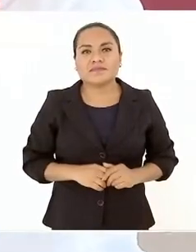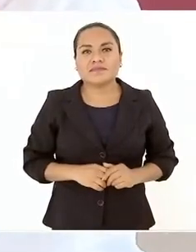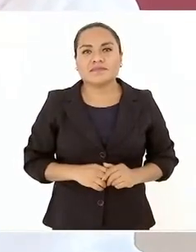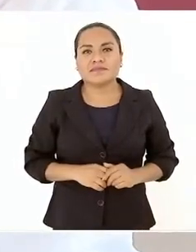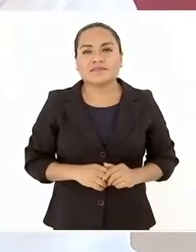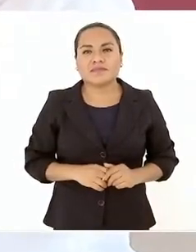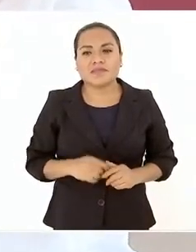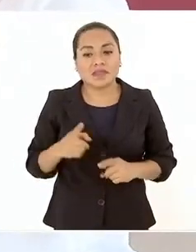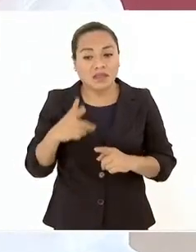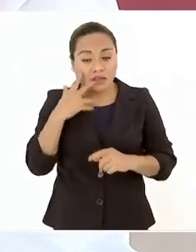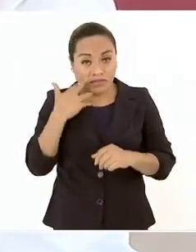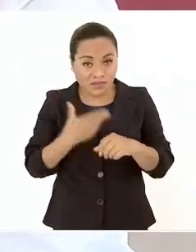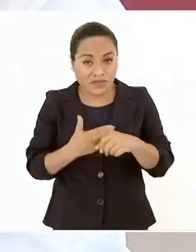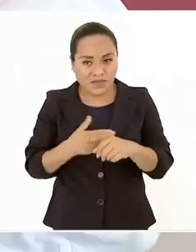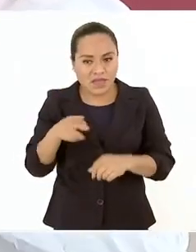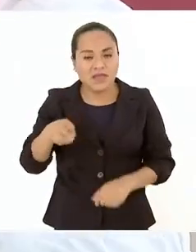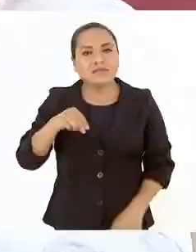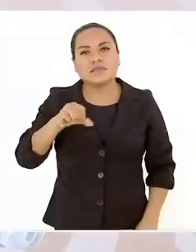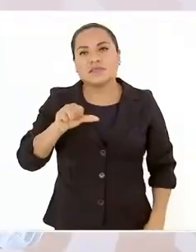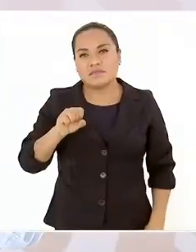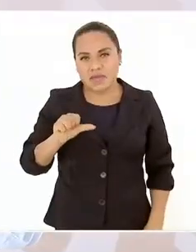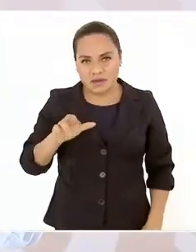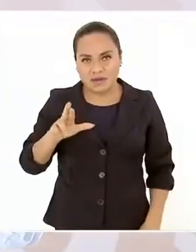a cargo de la Secretaría de Marina.